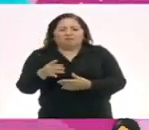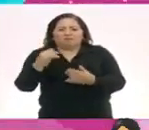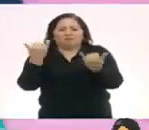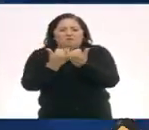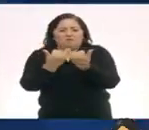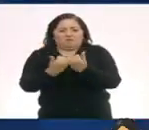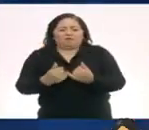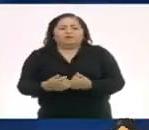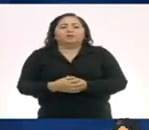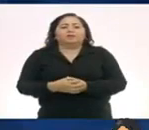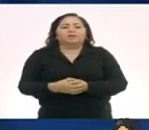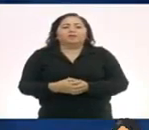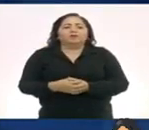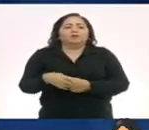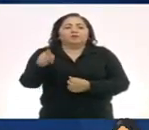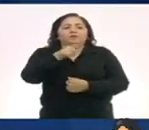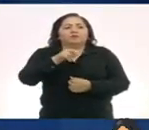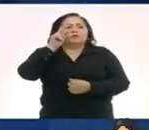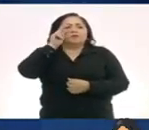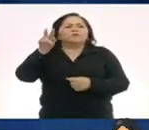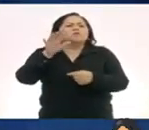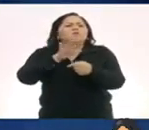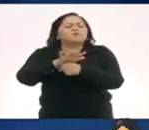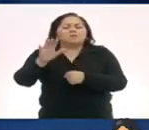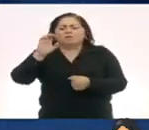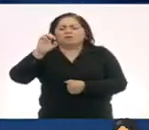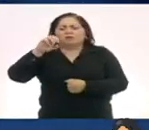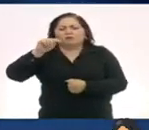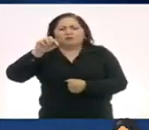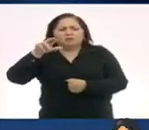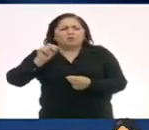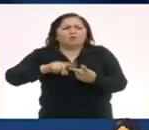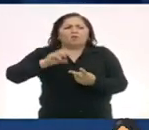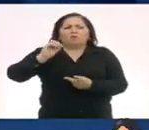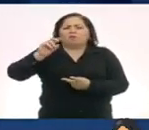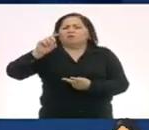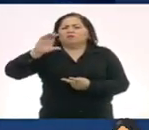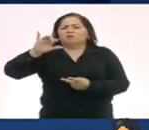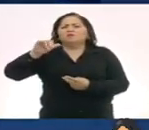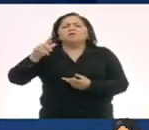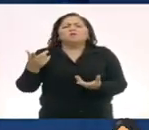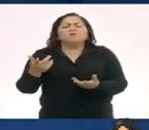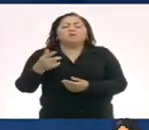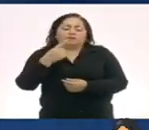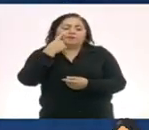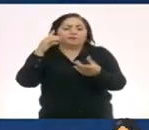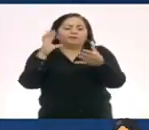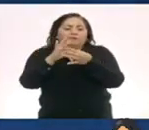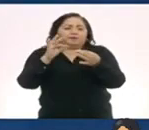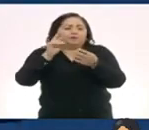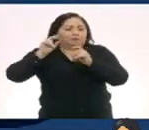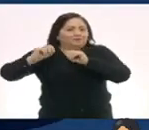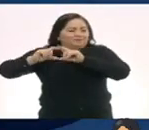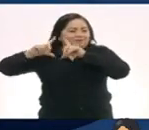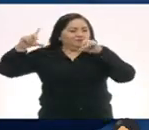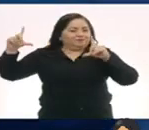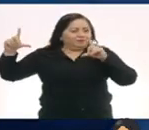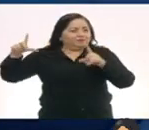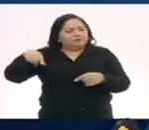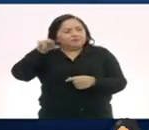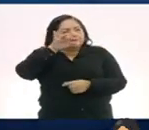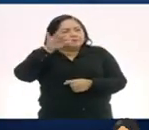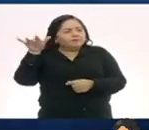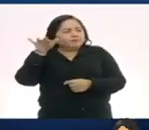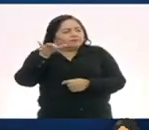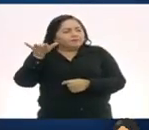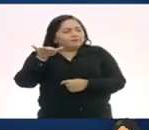equivalentes. ¿Tú recuerdas cuáles son las fracciones equivalentes? No, ya se me olvidó, pero estoy viendo que en pantalla ya me dan una